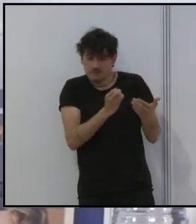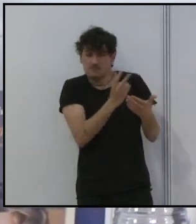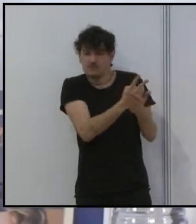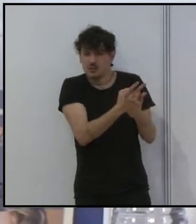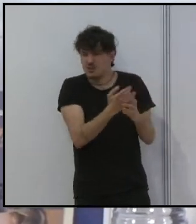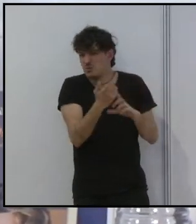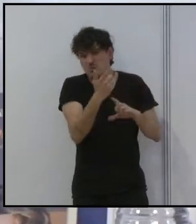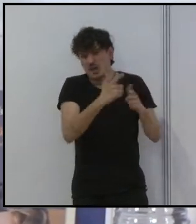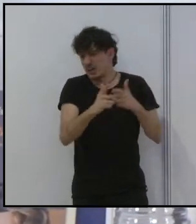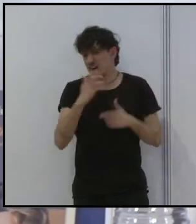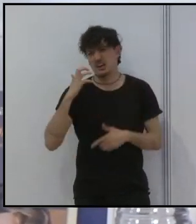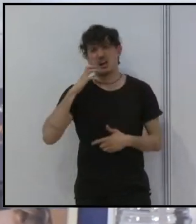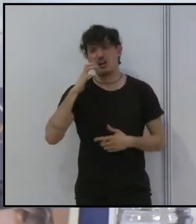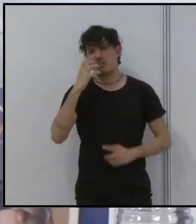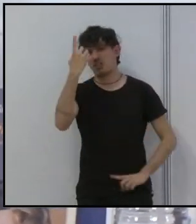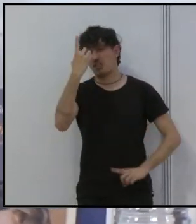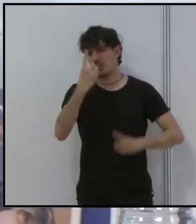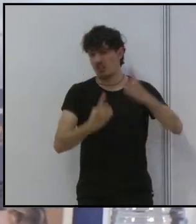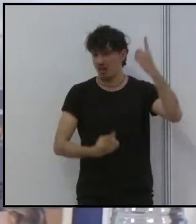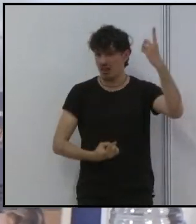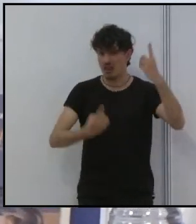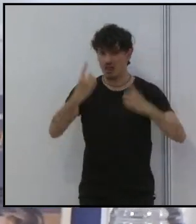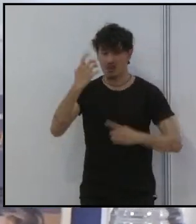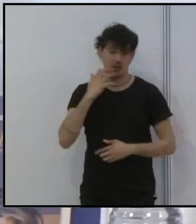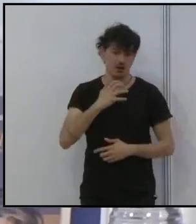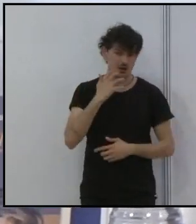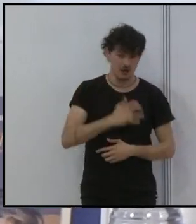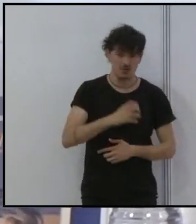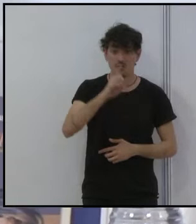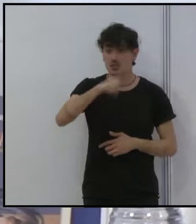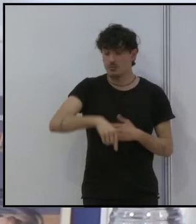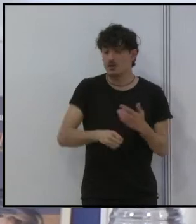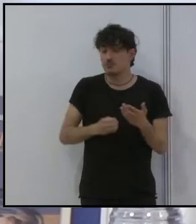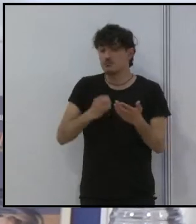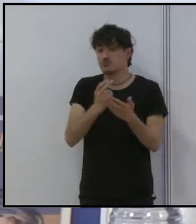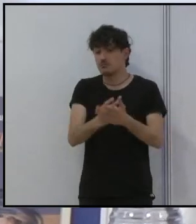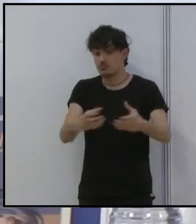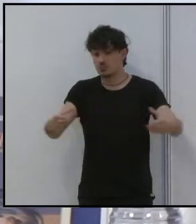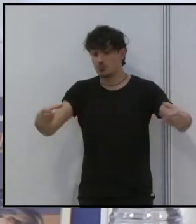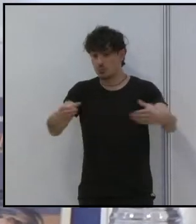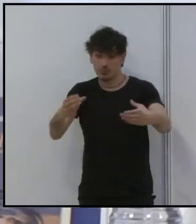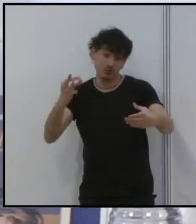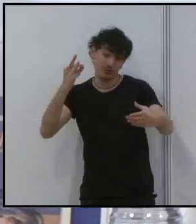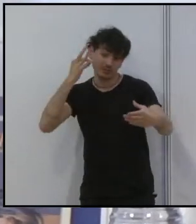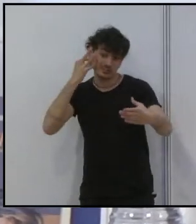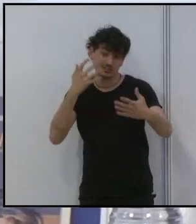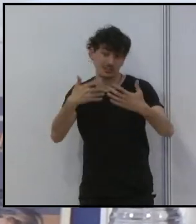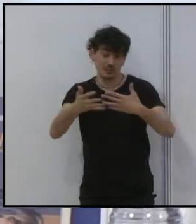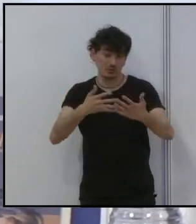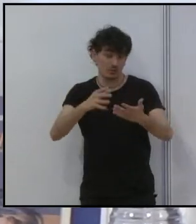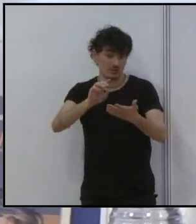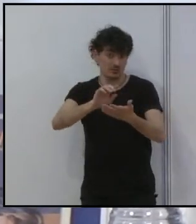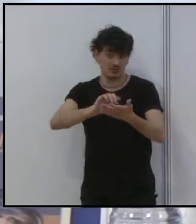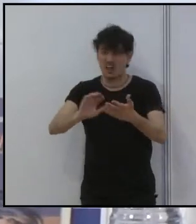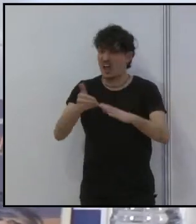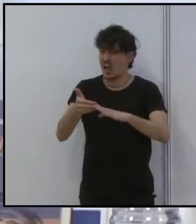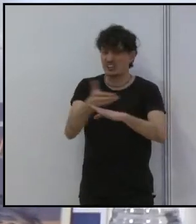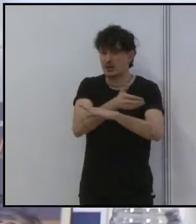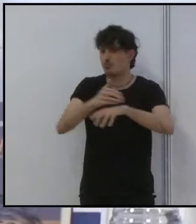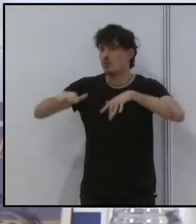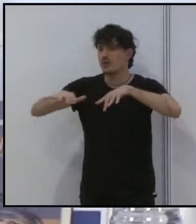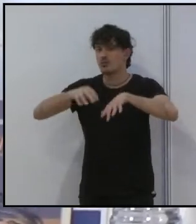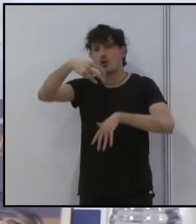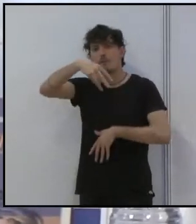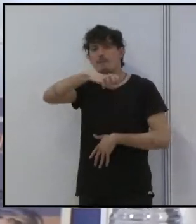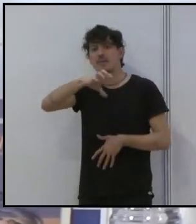hacía raramente. Y Juan apostó por las escritoras mucho antes del Me Too y del interés que